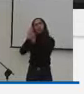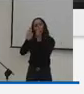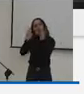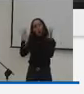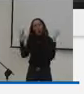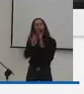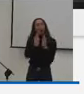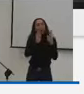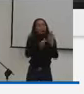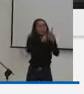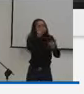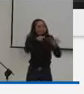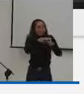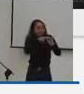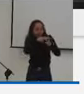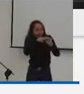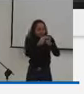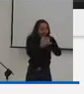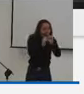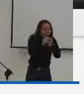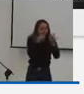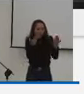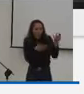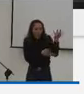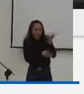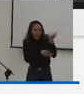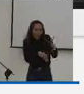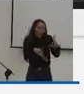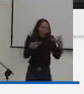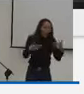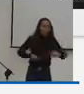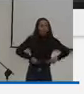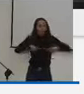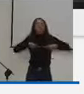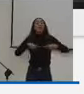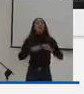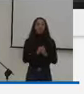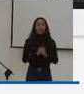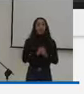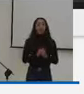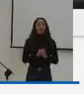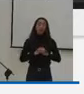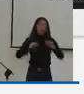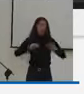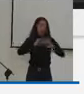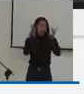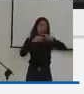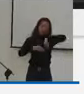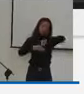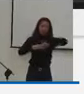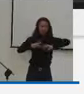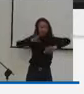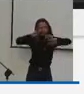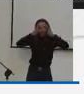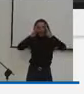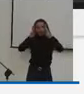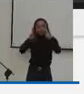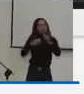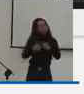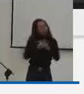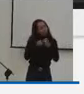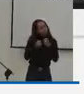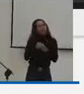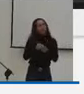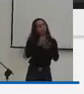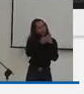que vamos a estar muy pendientes, no solamente del deporte, muy pendientes y